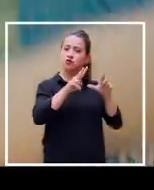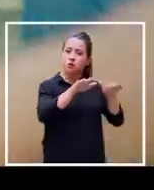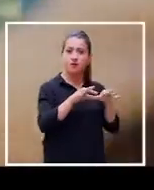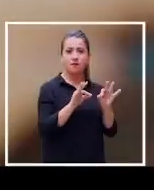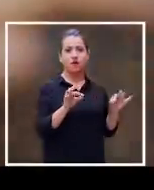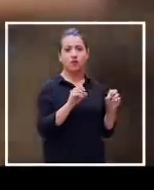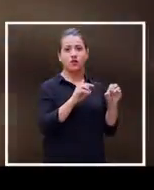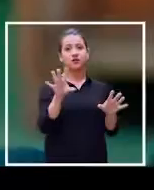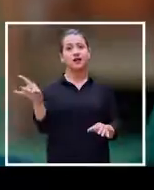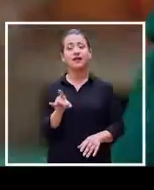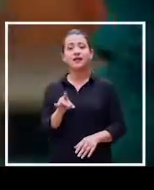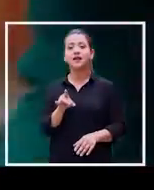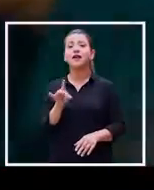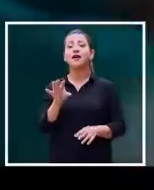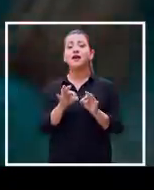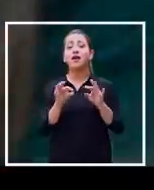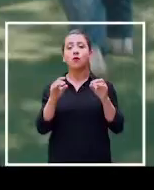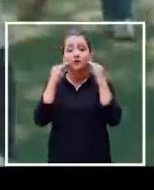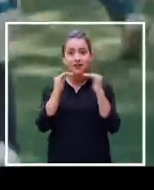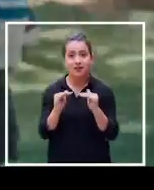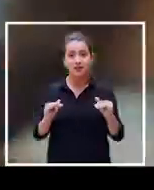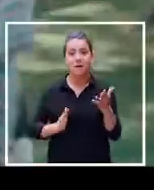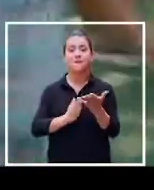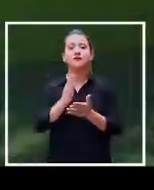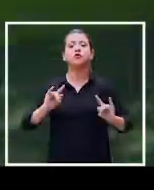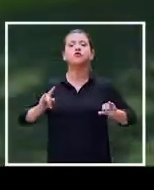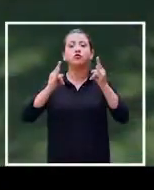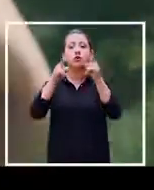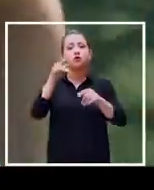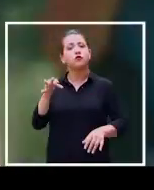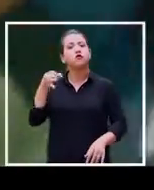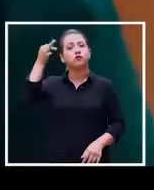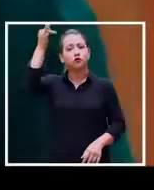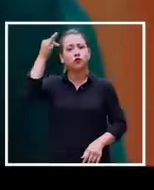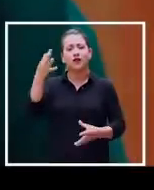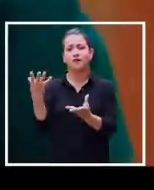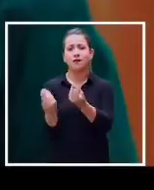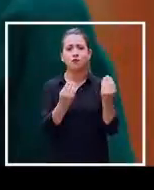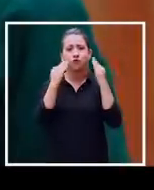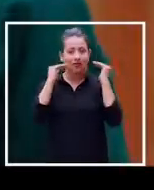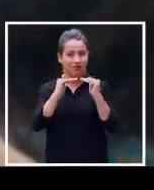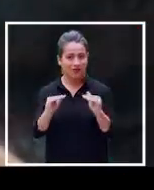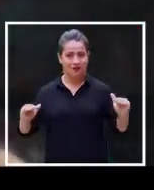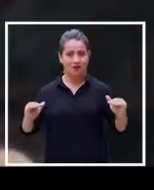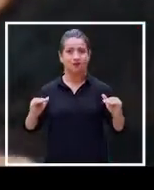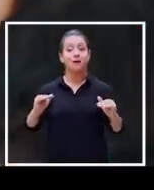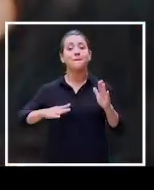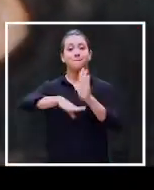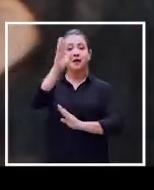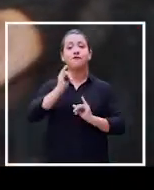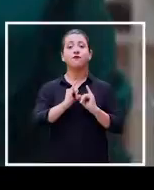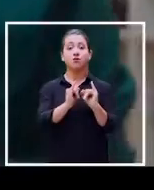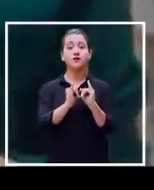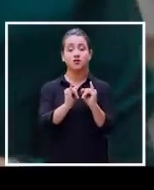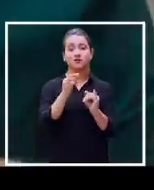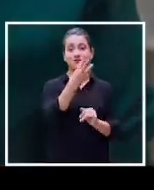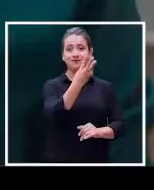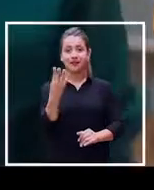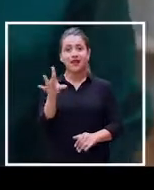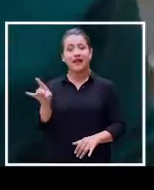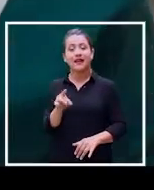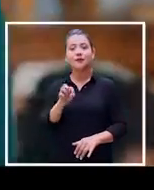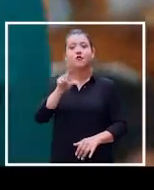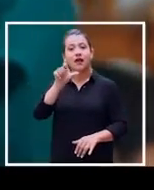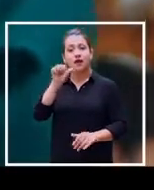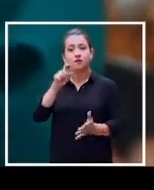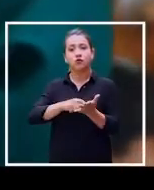su educación. Elige ser educador de párvulos y comienza a construir tu futuro y el de cientos de niños. Para más información,